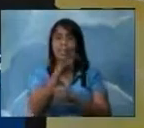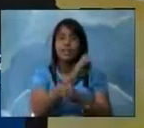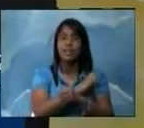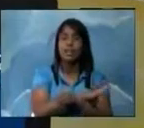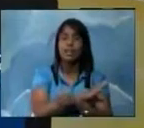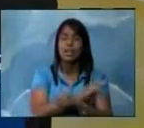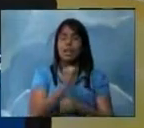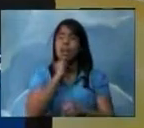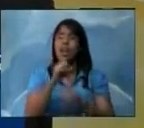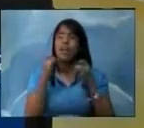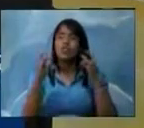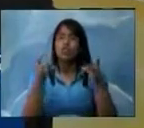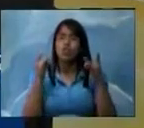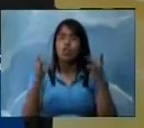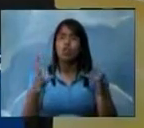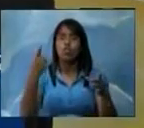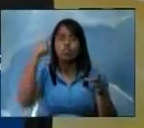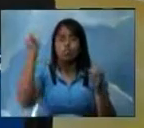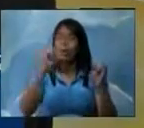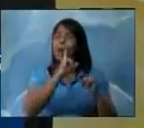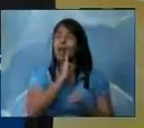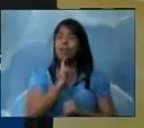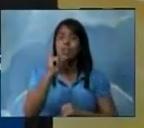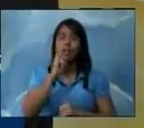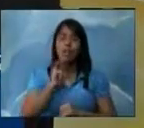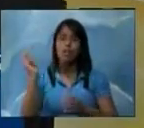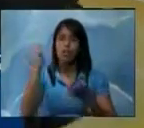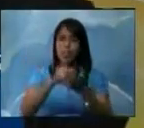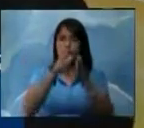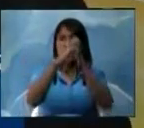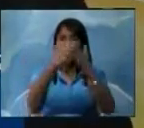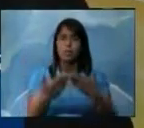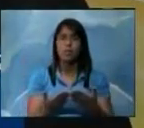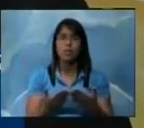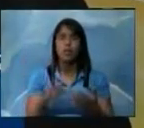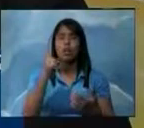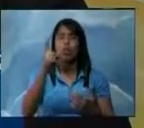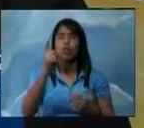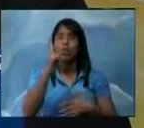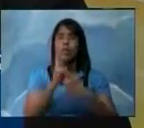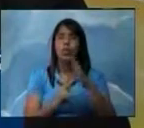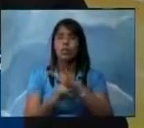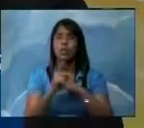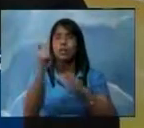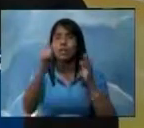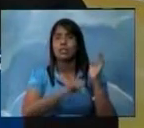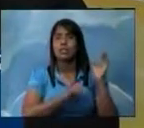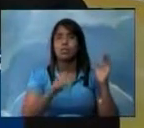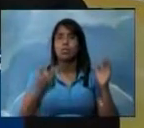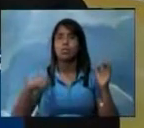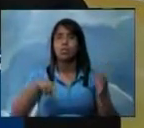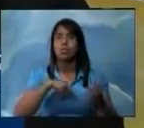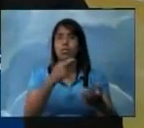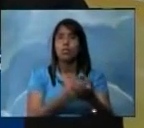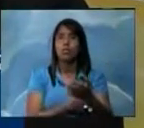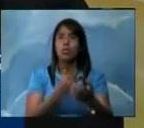es doloroso para Israel que aparezca en la escritura que uno de los versículos que el Señor, que nuestro